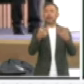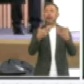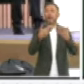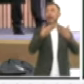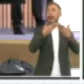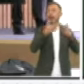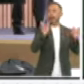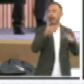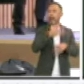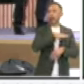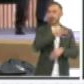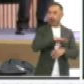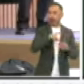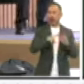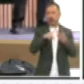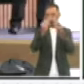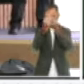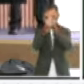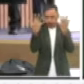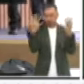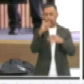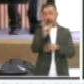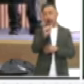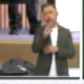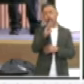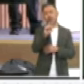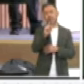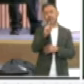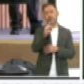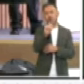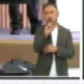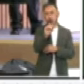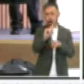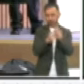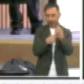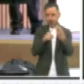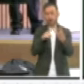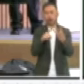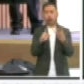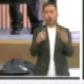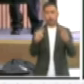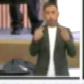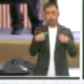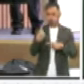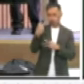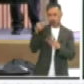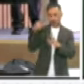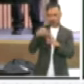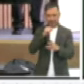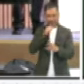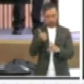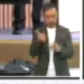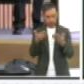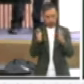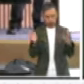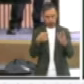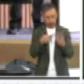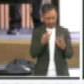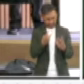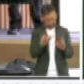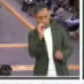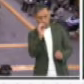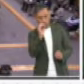llega Lorenzo Córdoba lo ratifica en el puesto y como la ley Establece que se puede reelegir